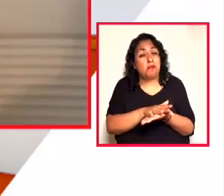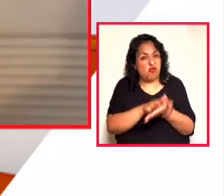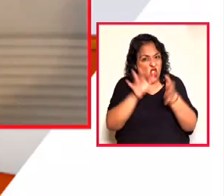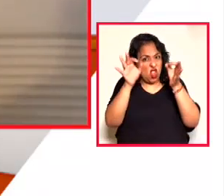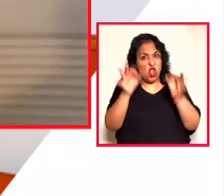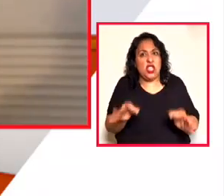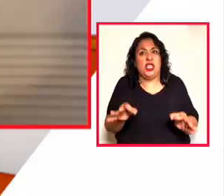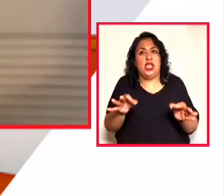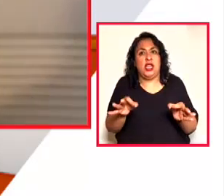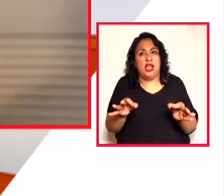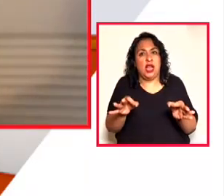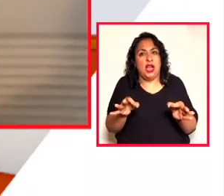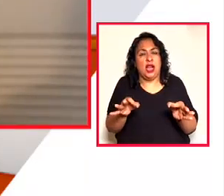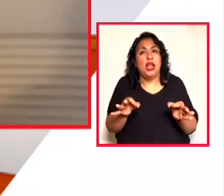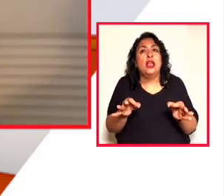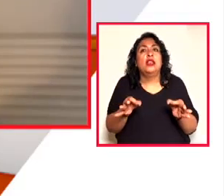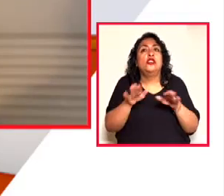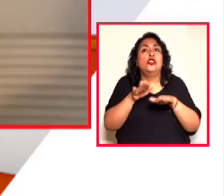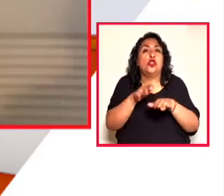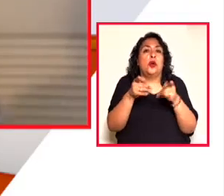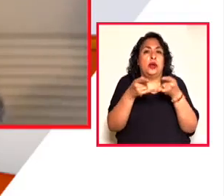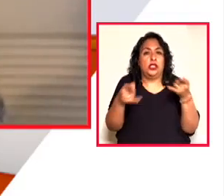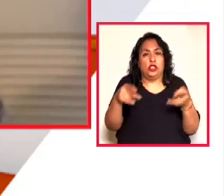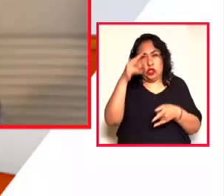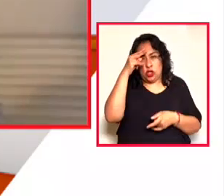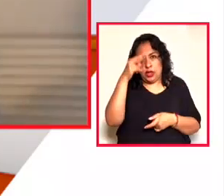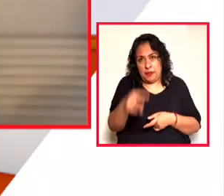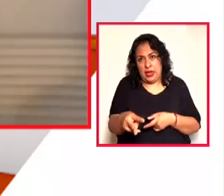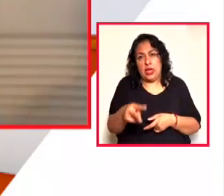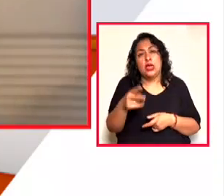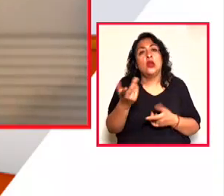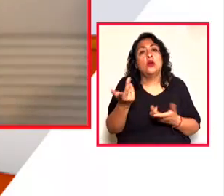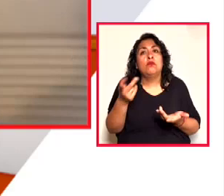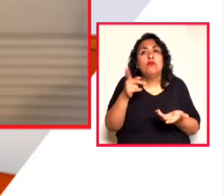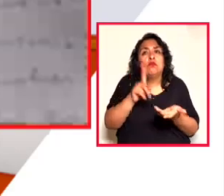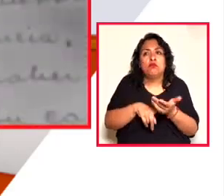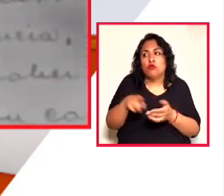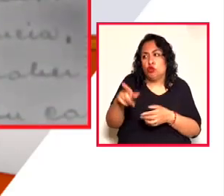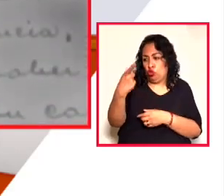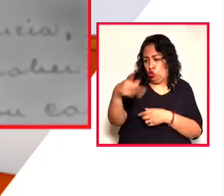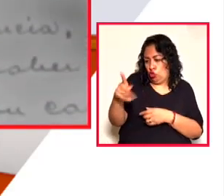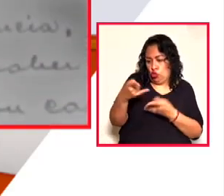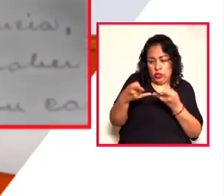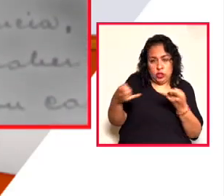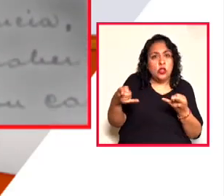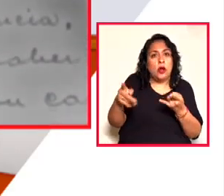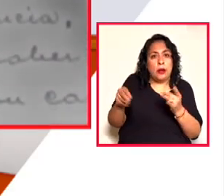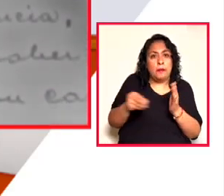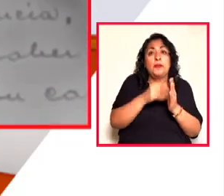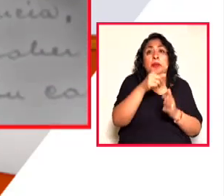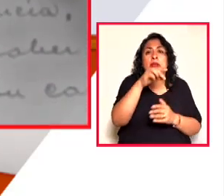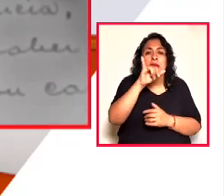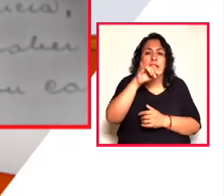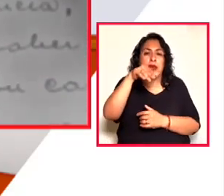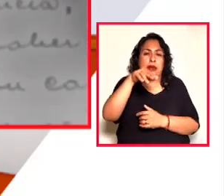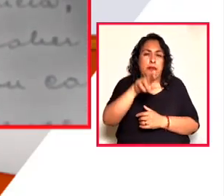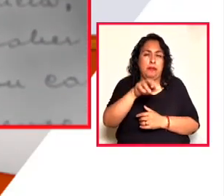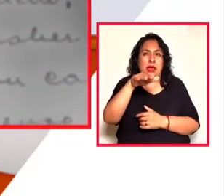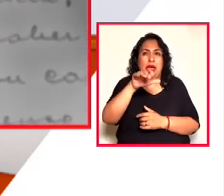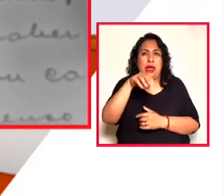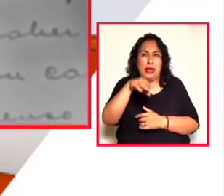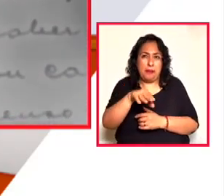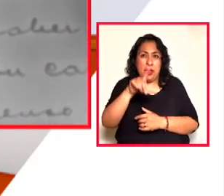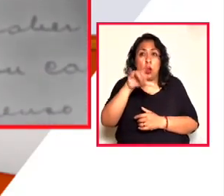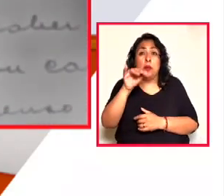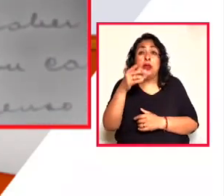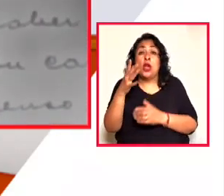original de la historia de México a través de su propia historia. Irma M. López comparte que 20 diarios